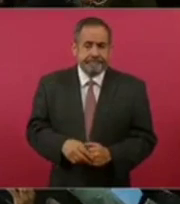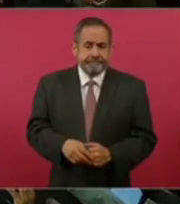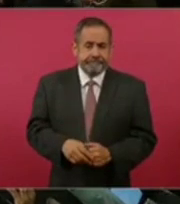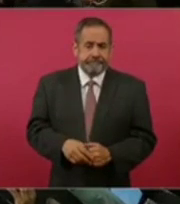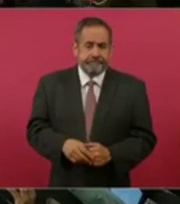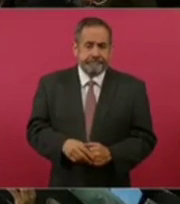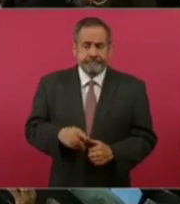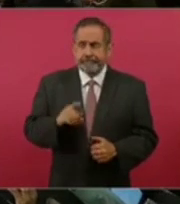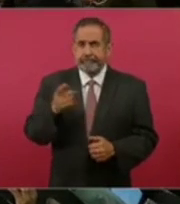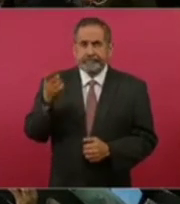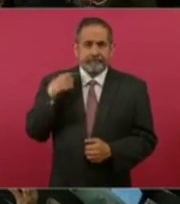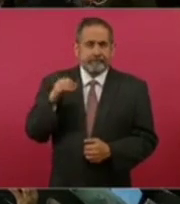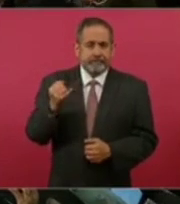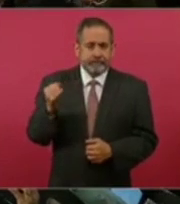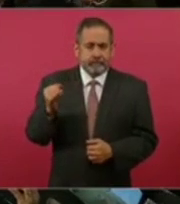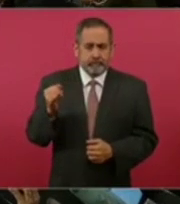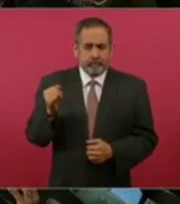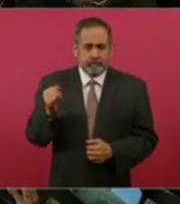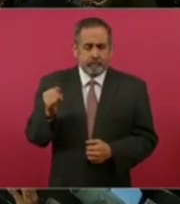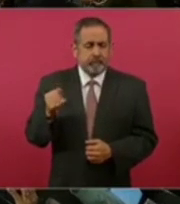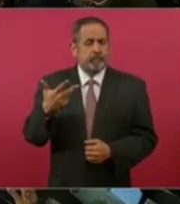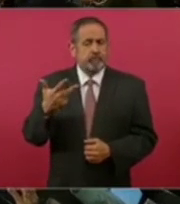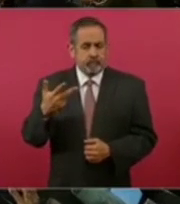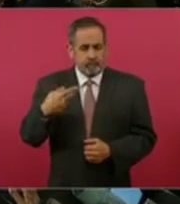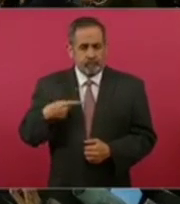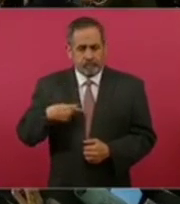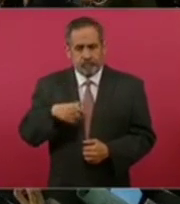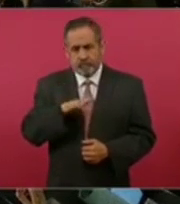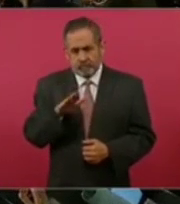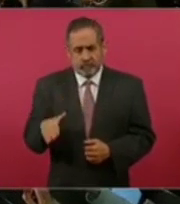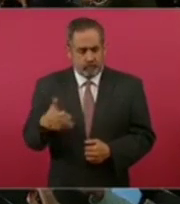en junio, que es